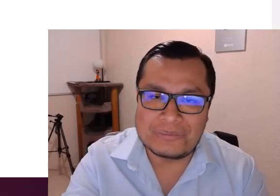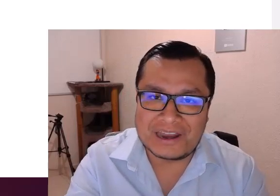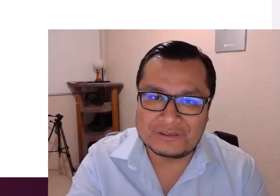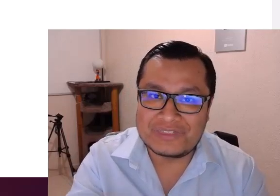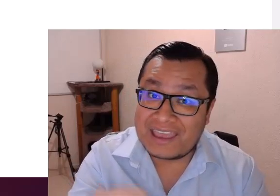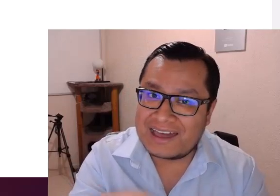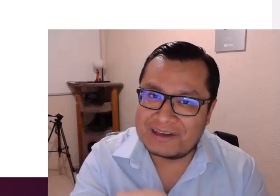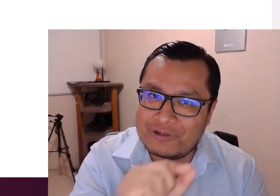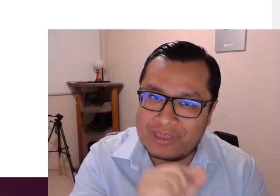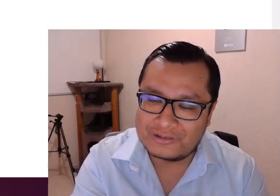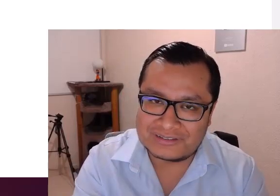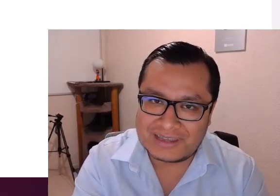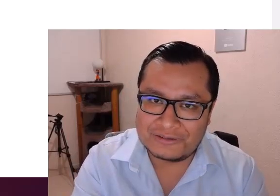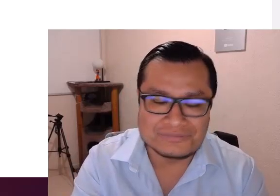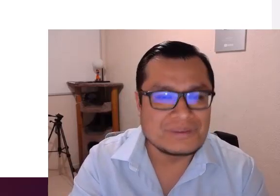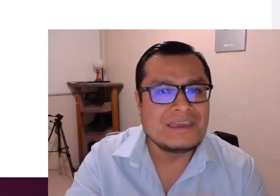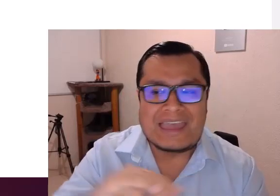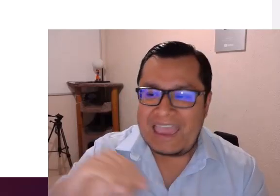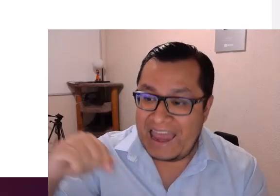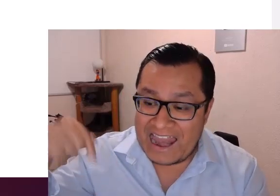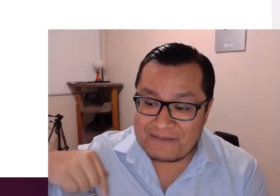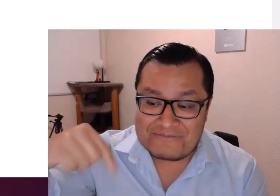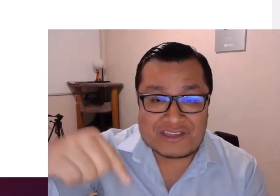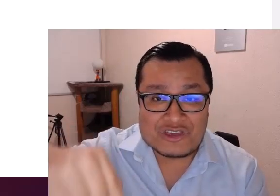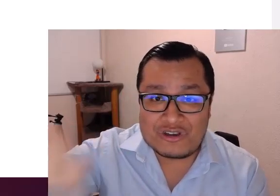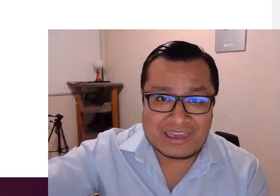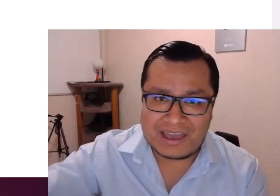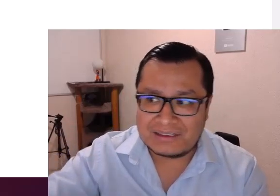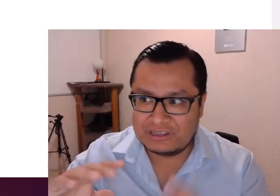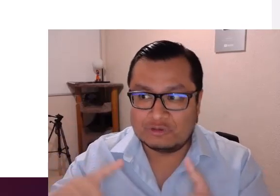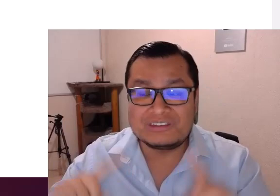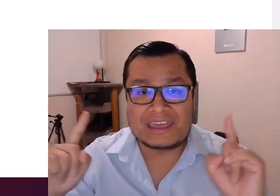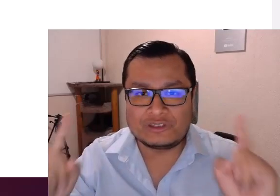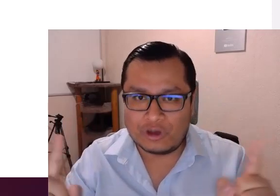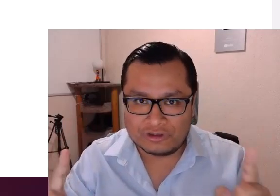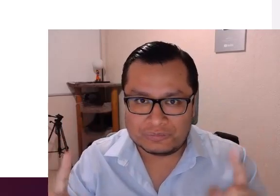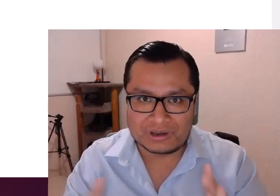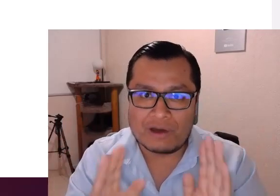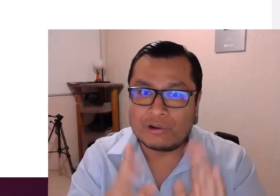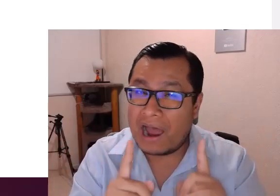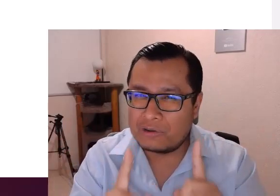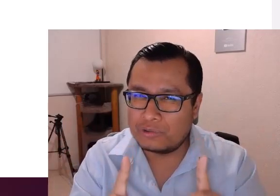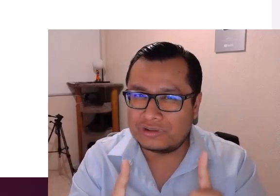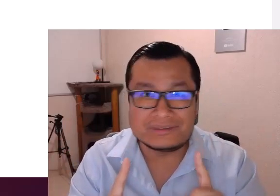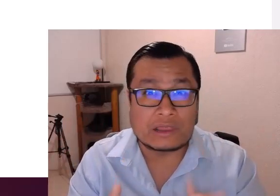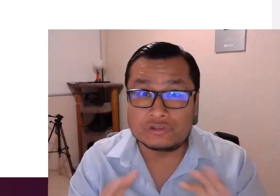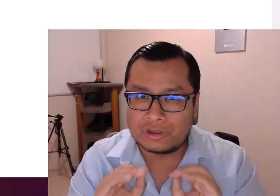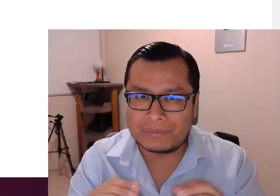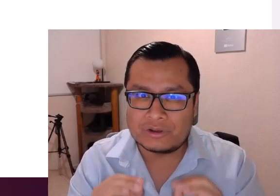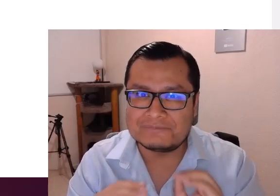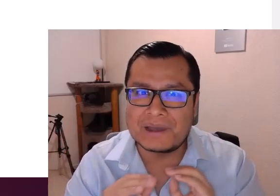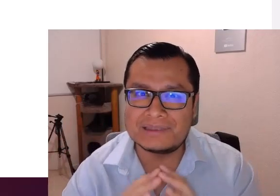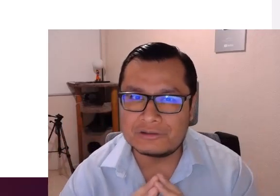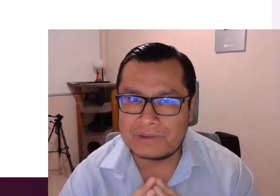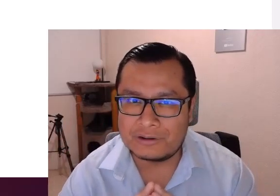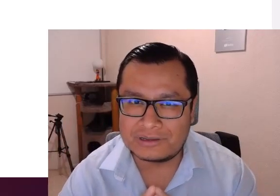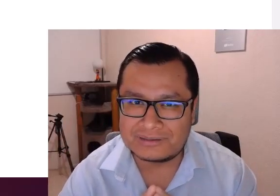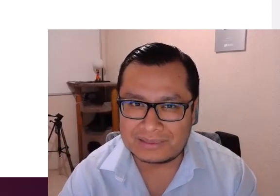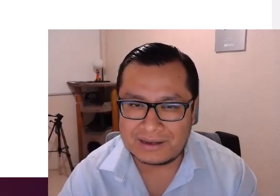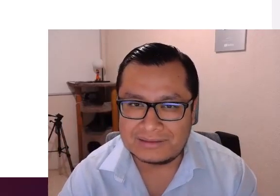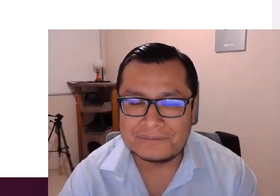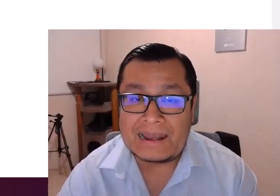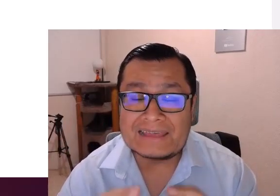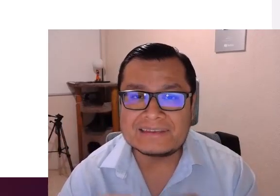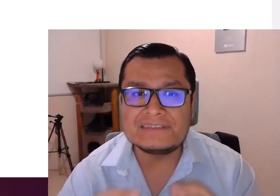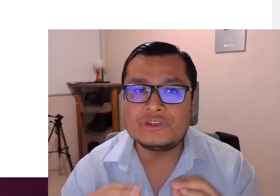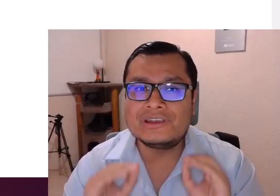con el gobierno de cada uno de los estados en la mayoría si no es que todos Porque algunos estados todavía no les pagan a los a